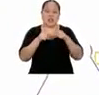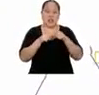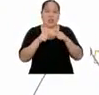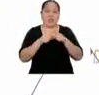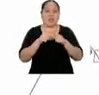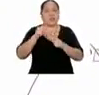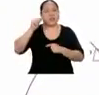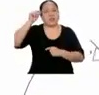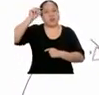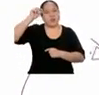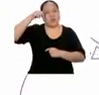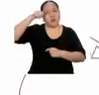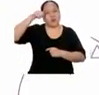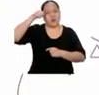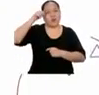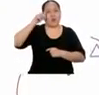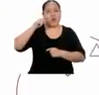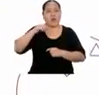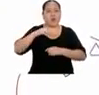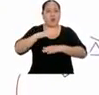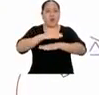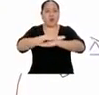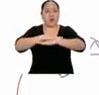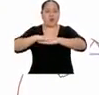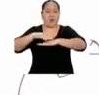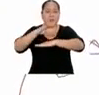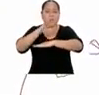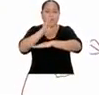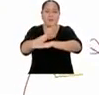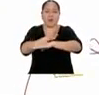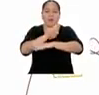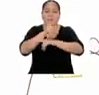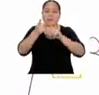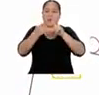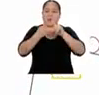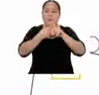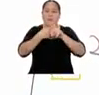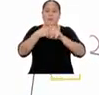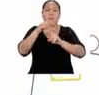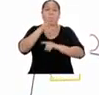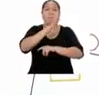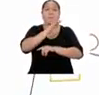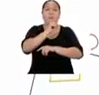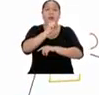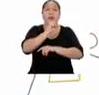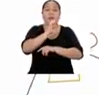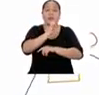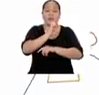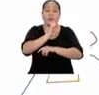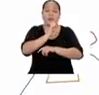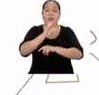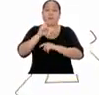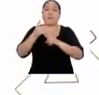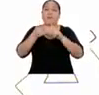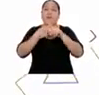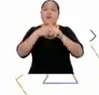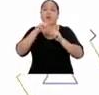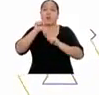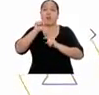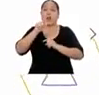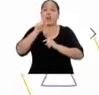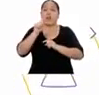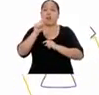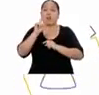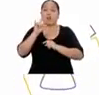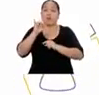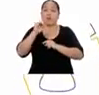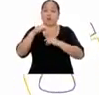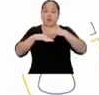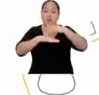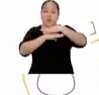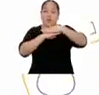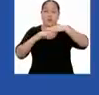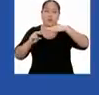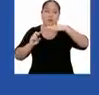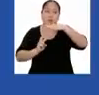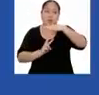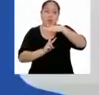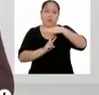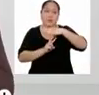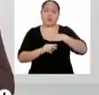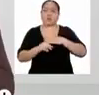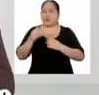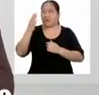Recuerdo que es igual a la base multiplicada por la altura y dividida entre 2. Creo que tenemos ambos